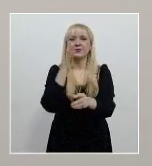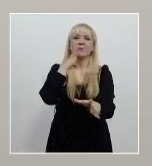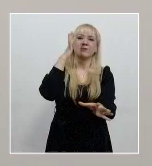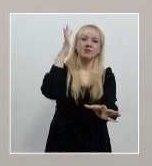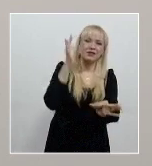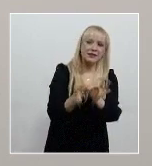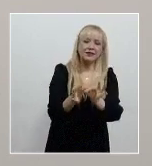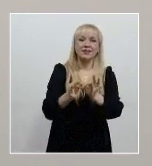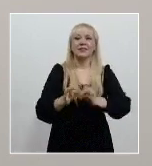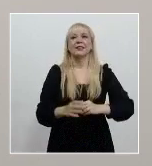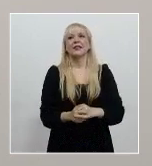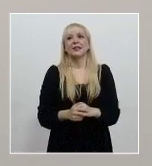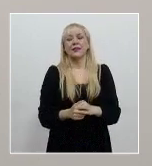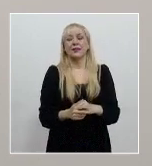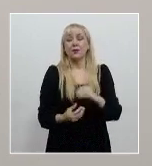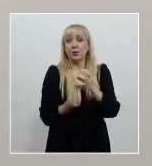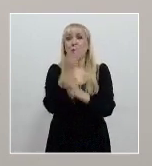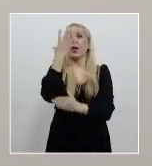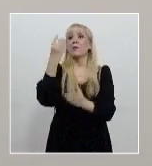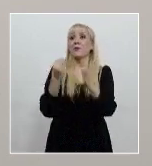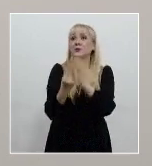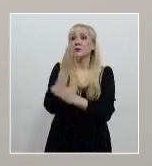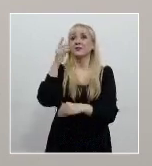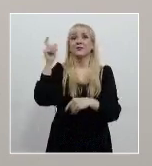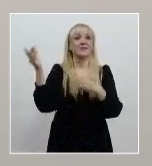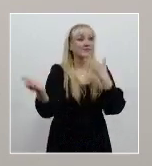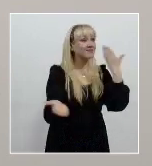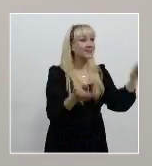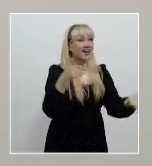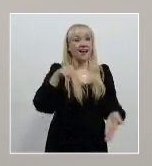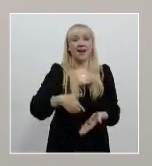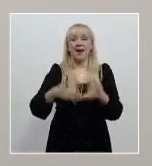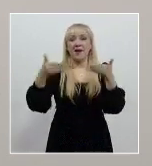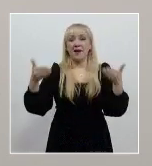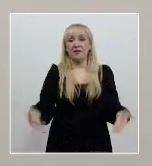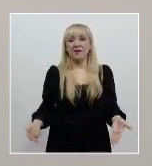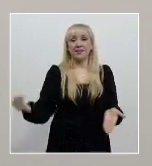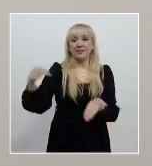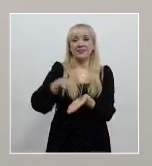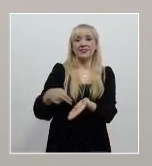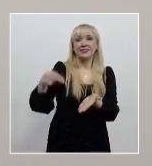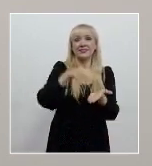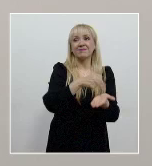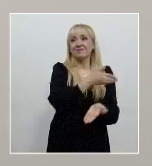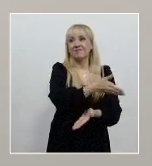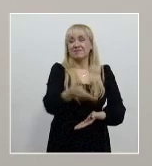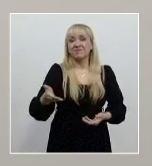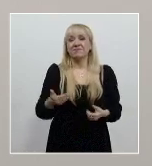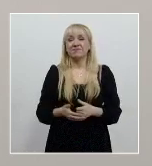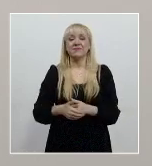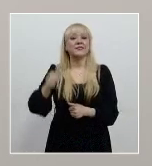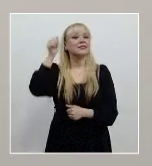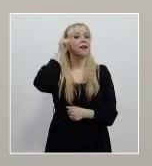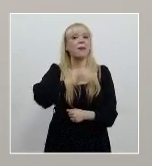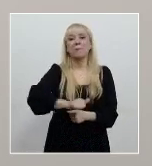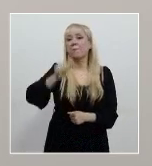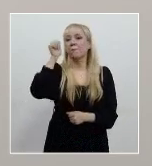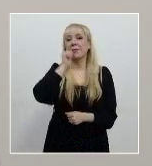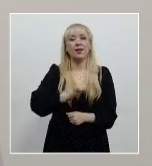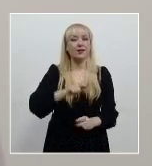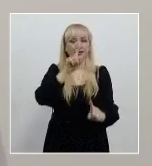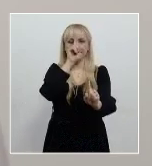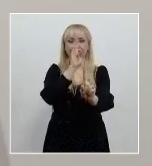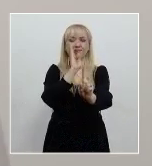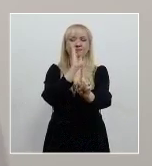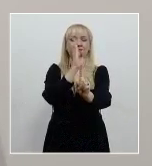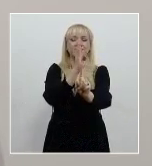amigos, los nuevos valores, quienes hoy encarnan nuestro Poder Judicial, siempre tienen